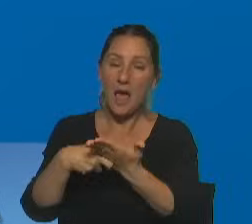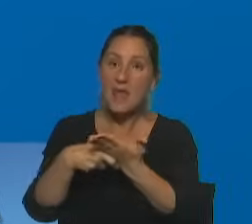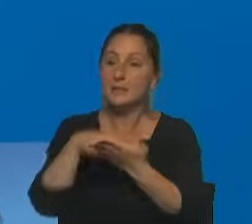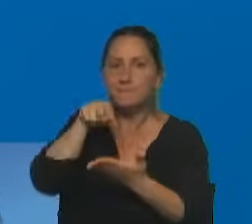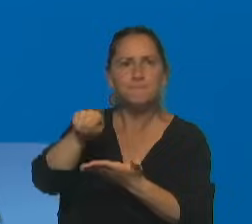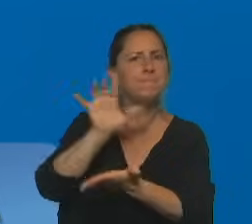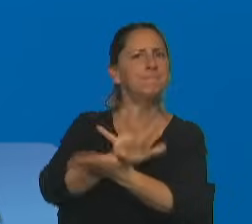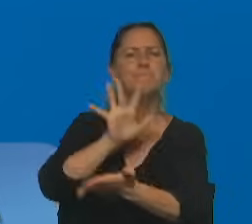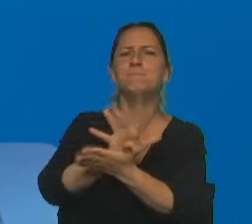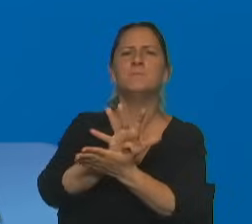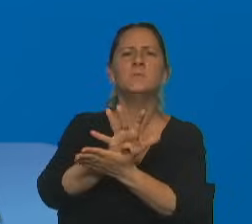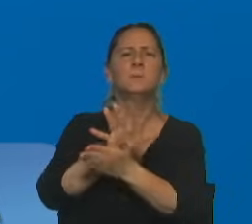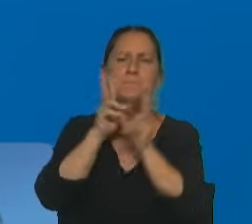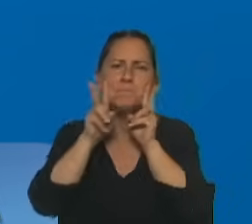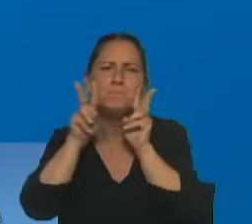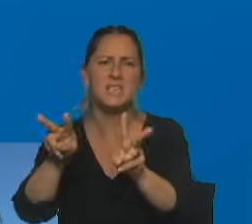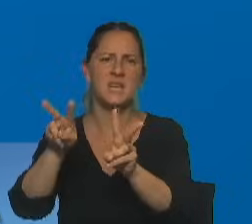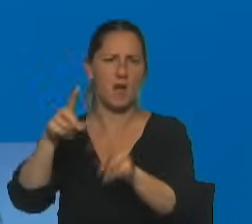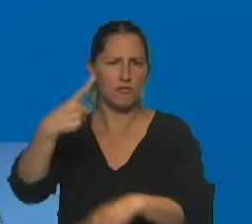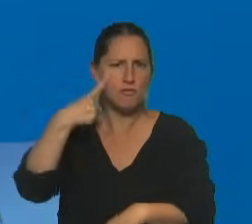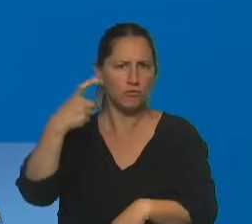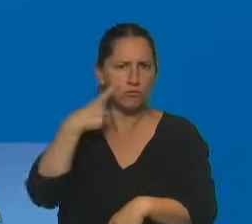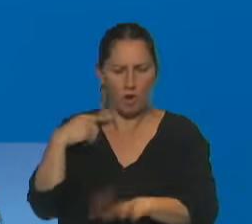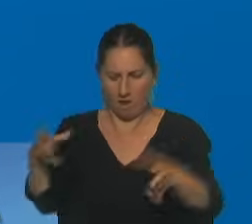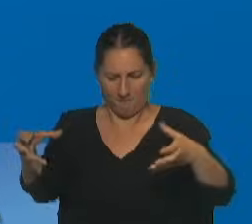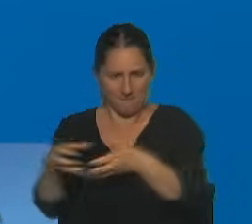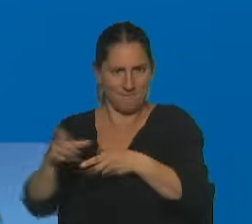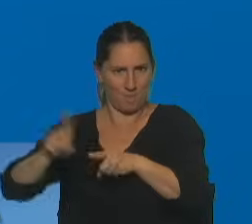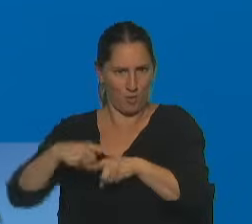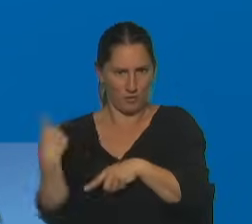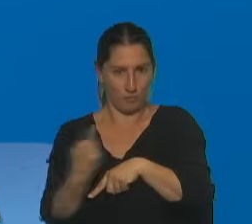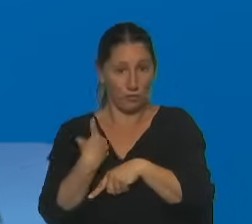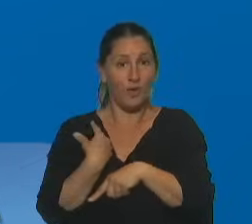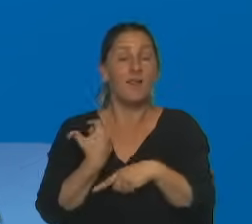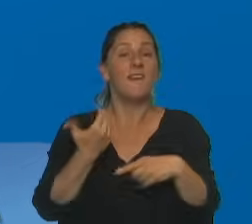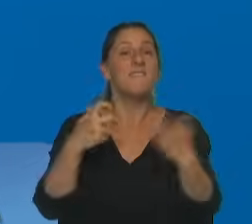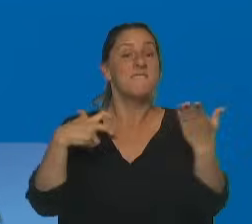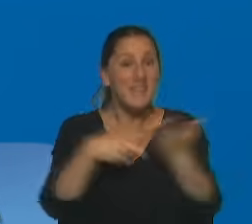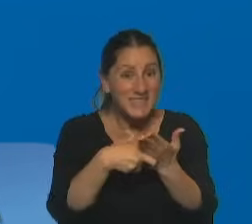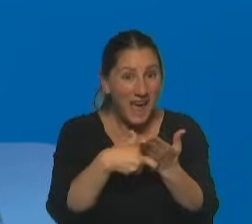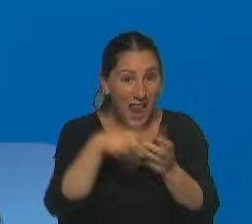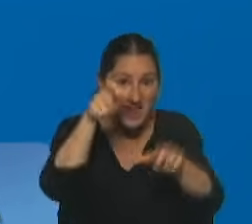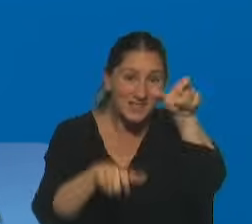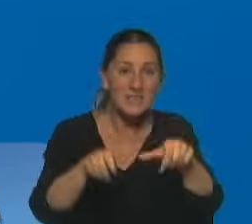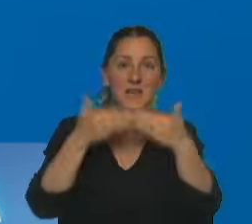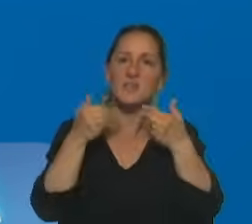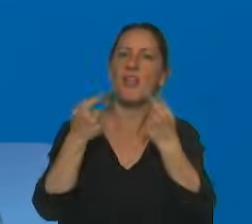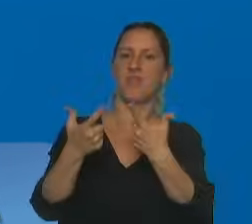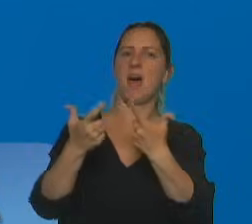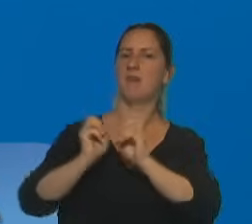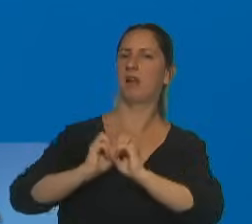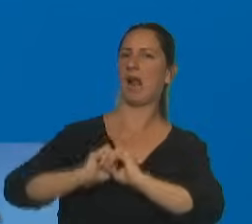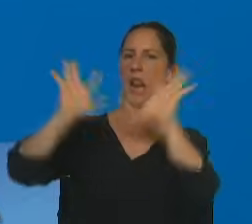ojos de nuestro espacio político que garantizan la transparencia